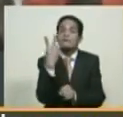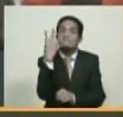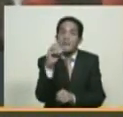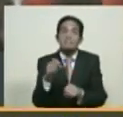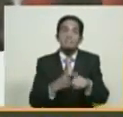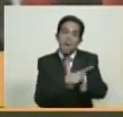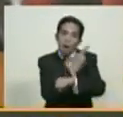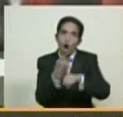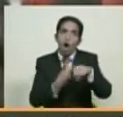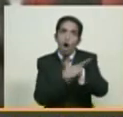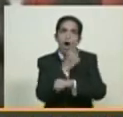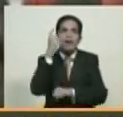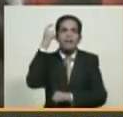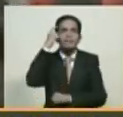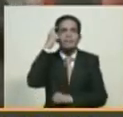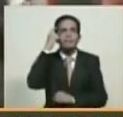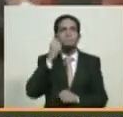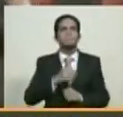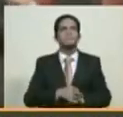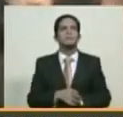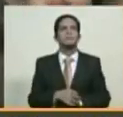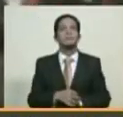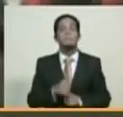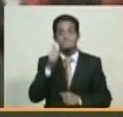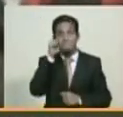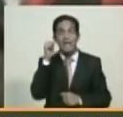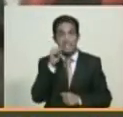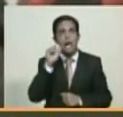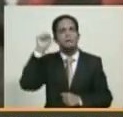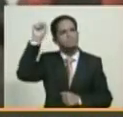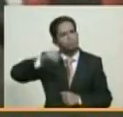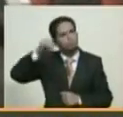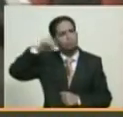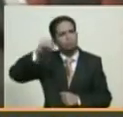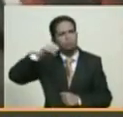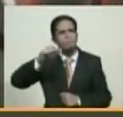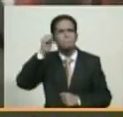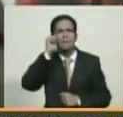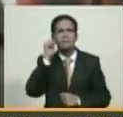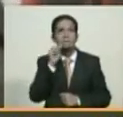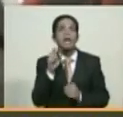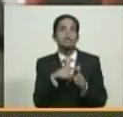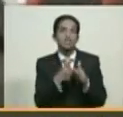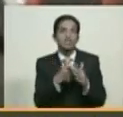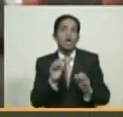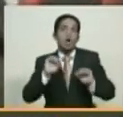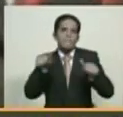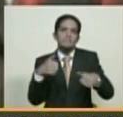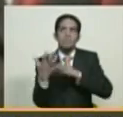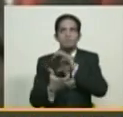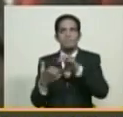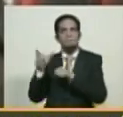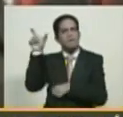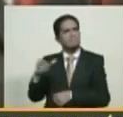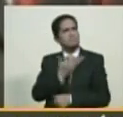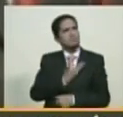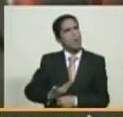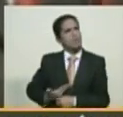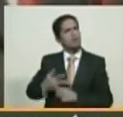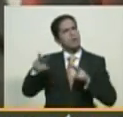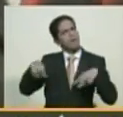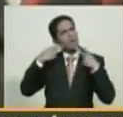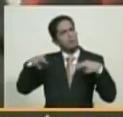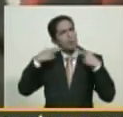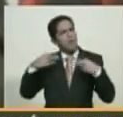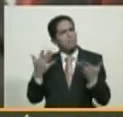súper difícil. ¿20 horas diarias? 20 horas. ¿Embarazada? Embarazada. Entonces empezamos a tener problemas con el dueño del restaurante por tal